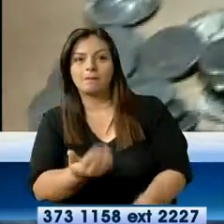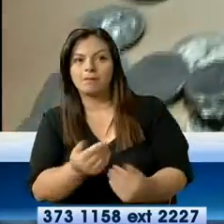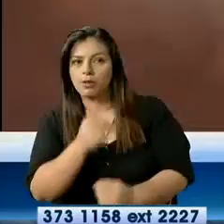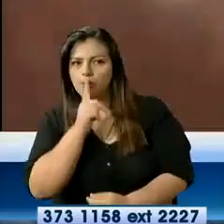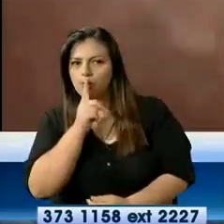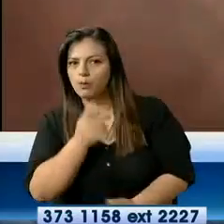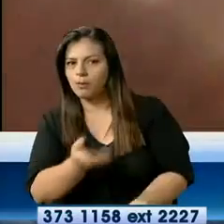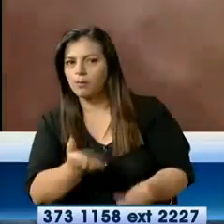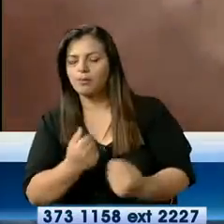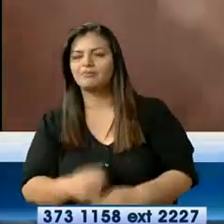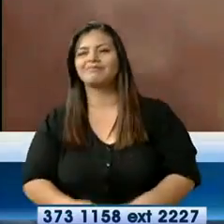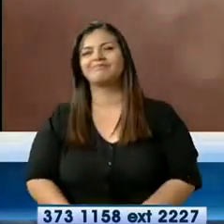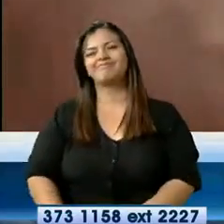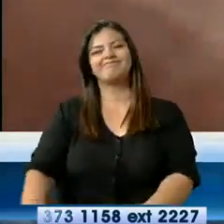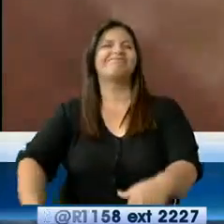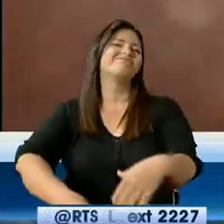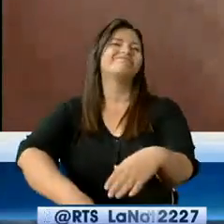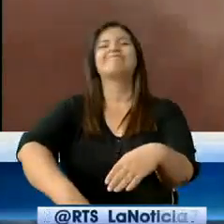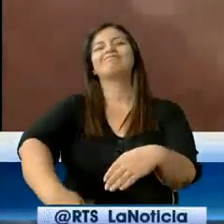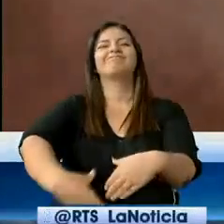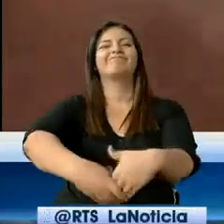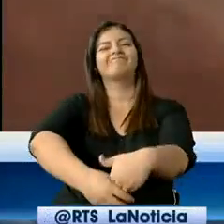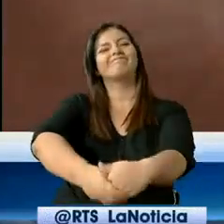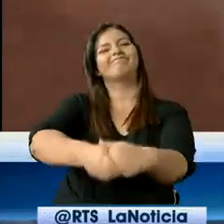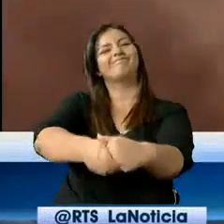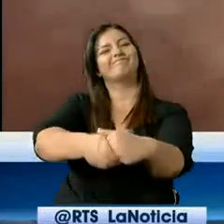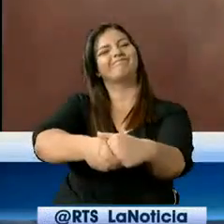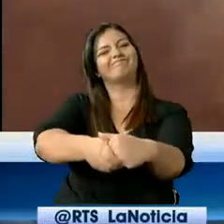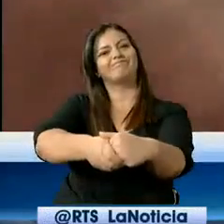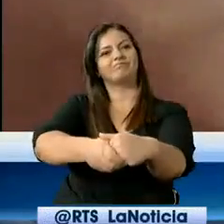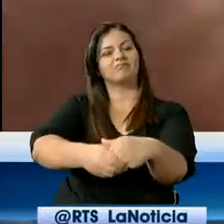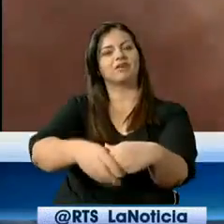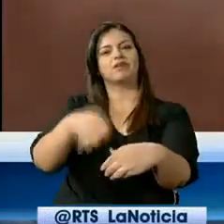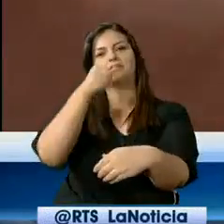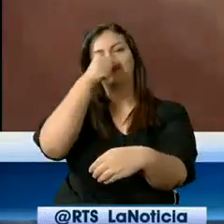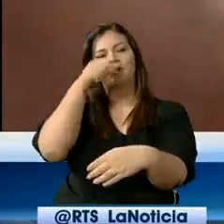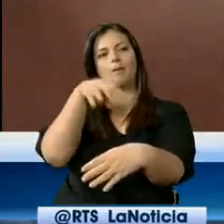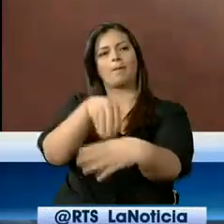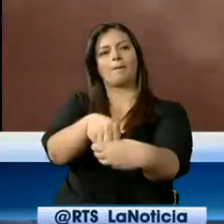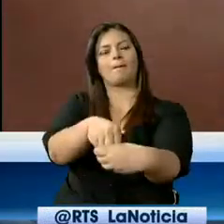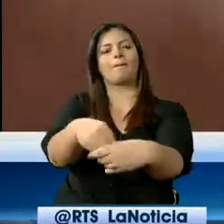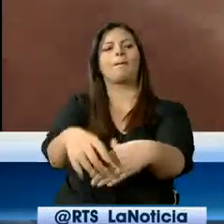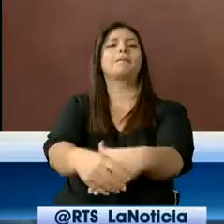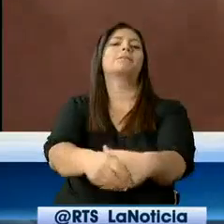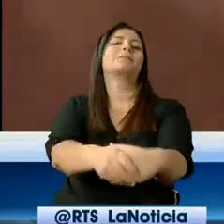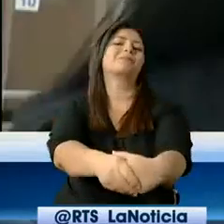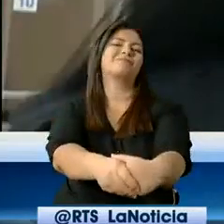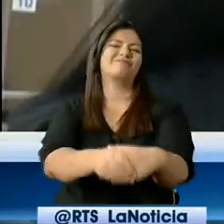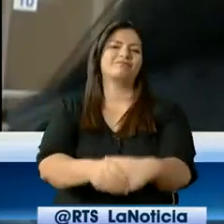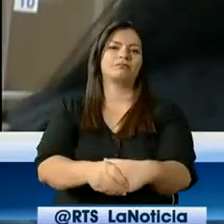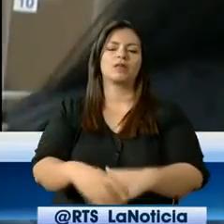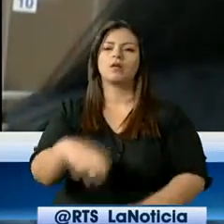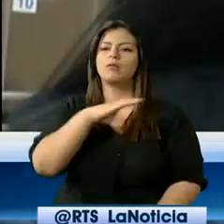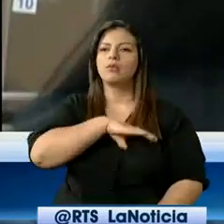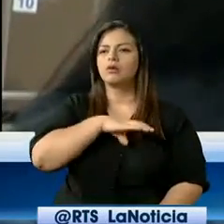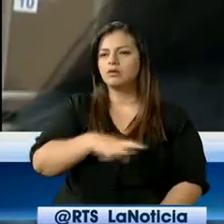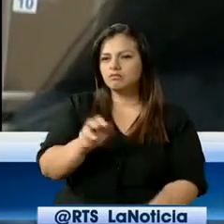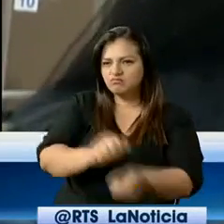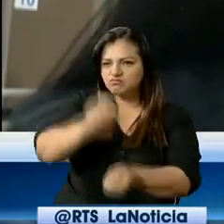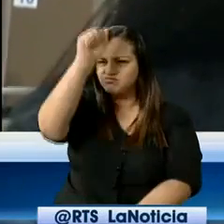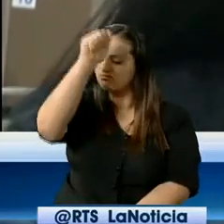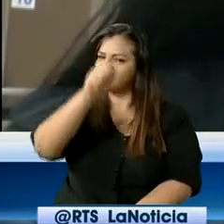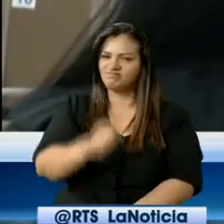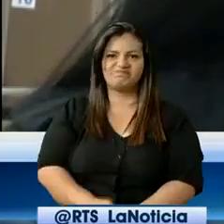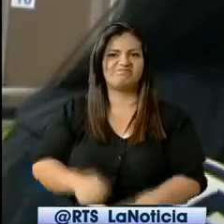consumidores y a través de una denuncia reservada por los agentes de policía la aprendieron. Los moradores del sector pues, han hecho